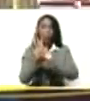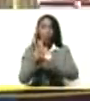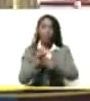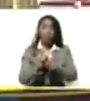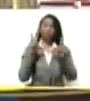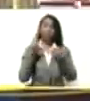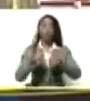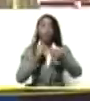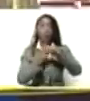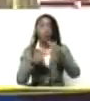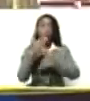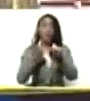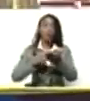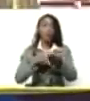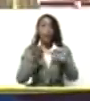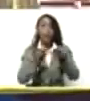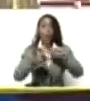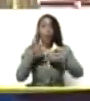hoy quiero